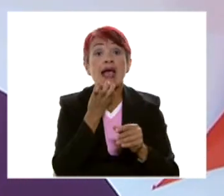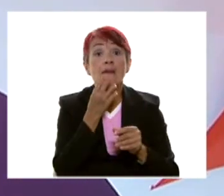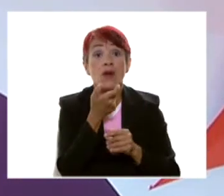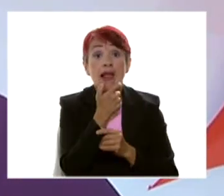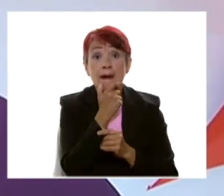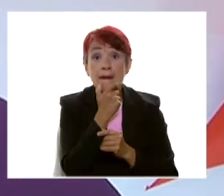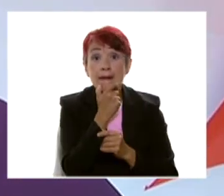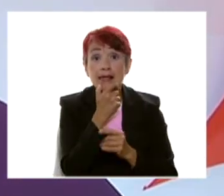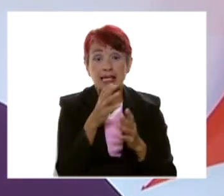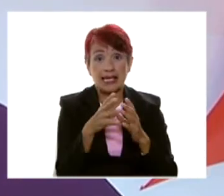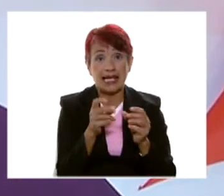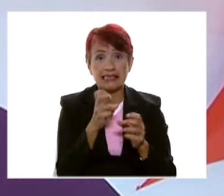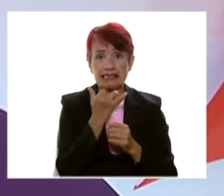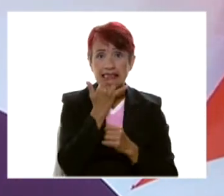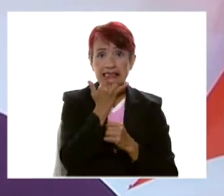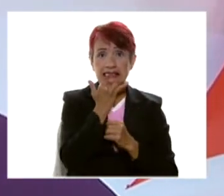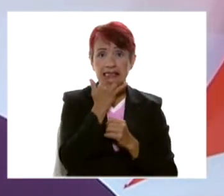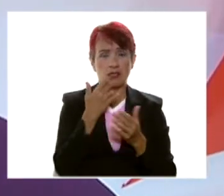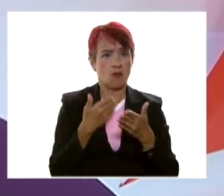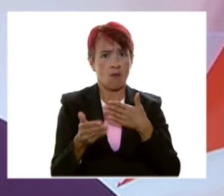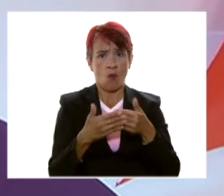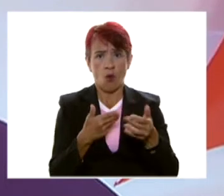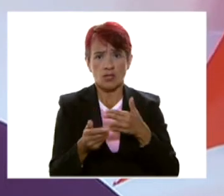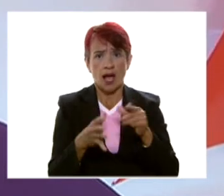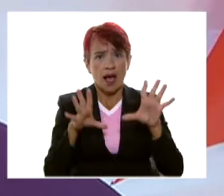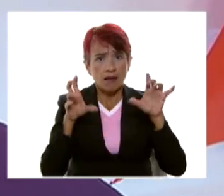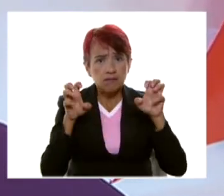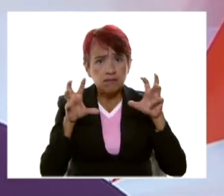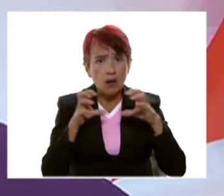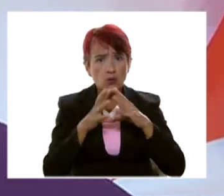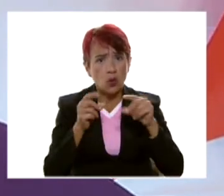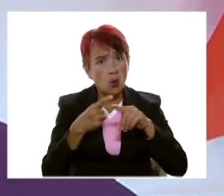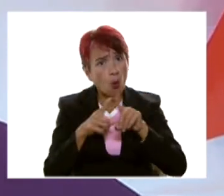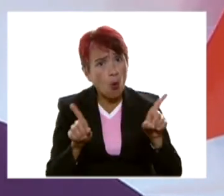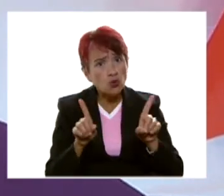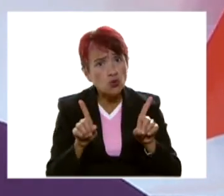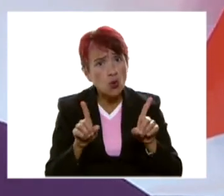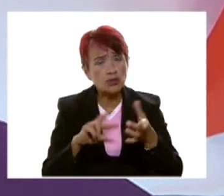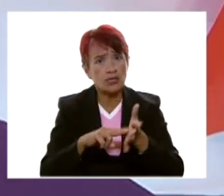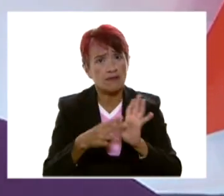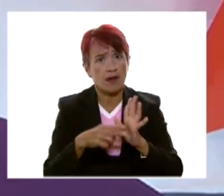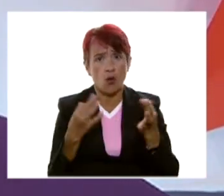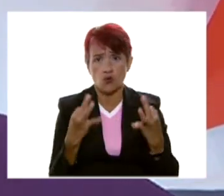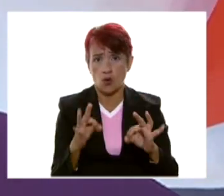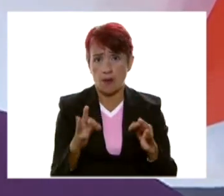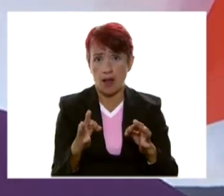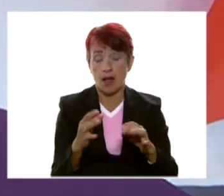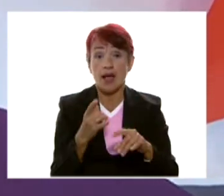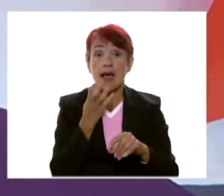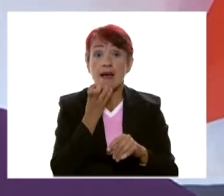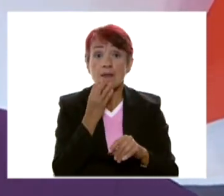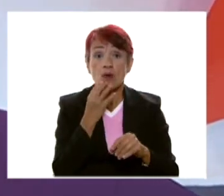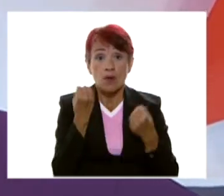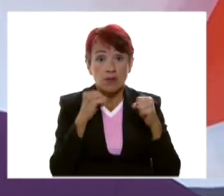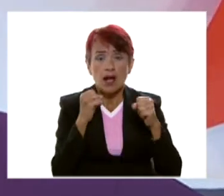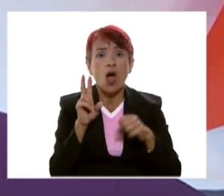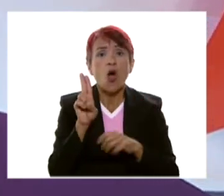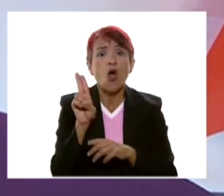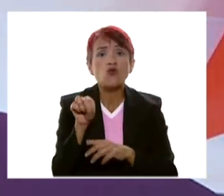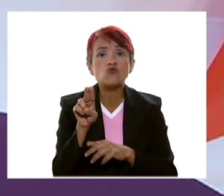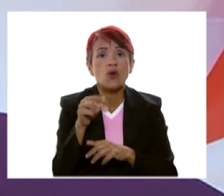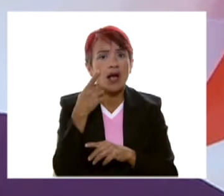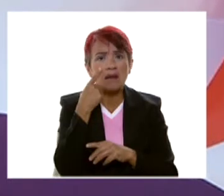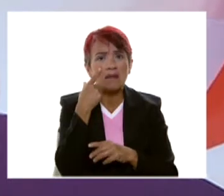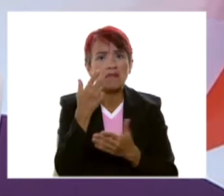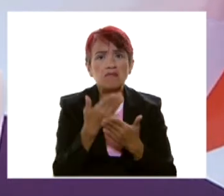la ven aquí que significa algo y allá tiene como otro significado, es normal, ¿ok? Pero si no las practicamos nunca nos vamos a dar cuenta de